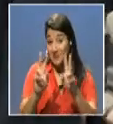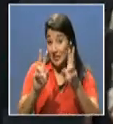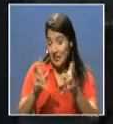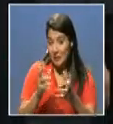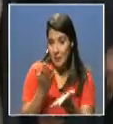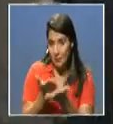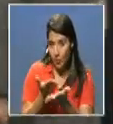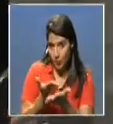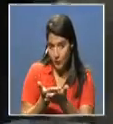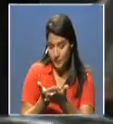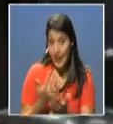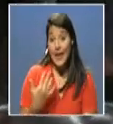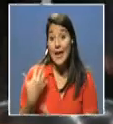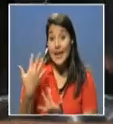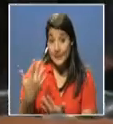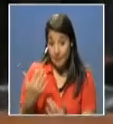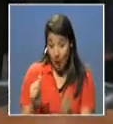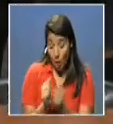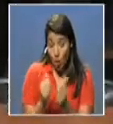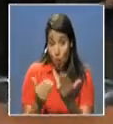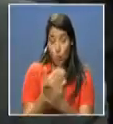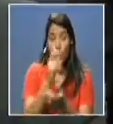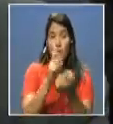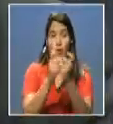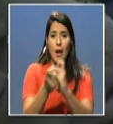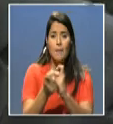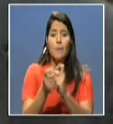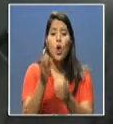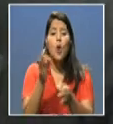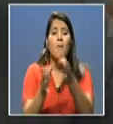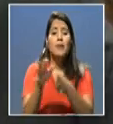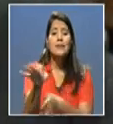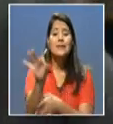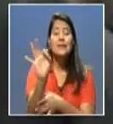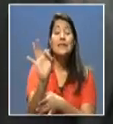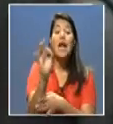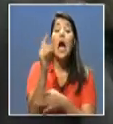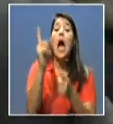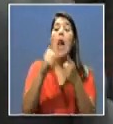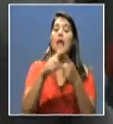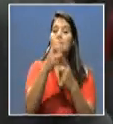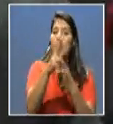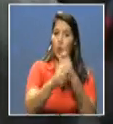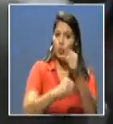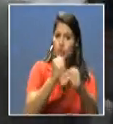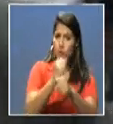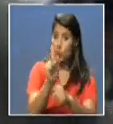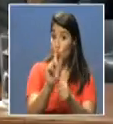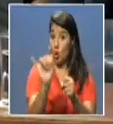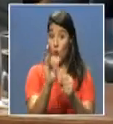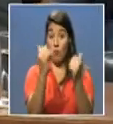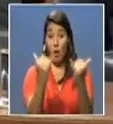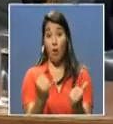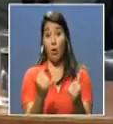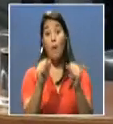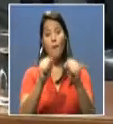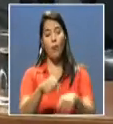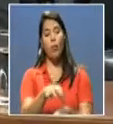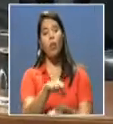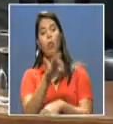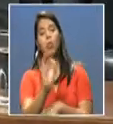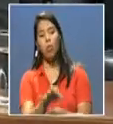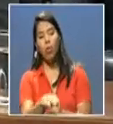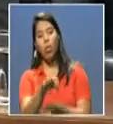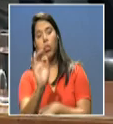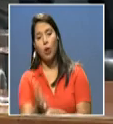propone. Esperan con esos cambios los magistrados puedan ser electos hasta 12 años y no como en este momento, que pueden reelegirse las